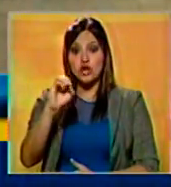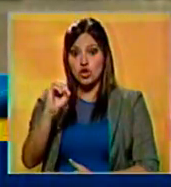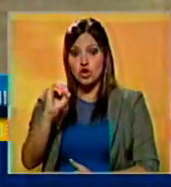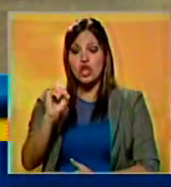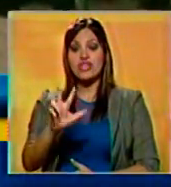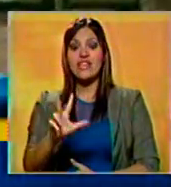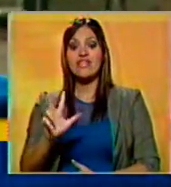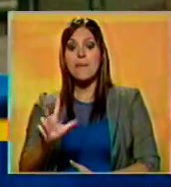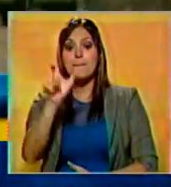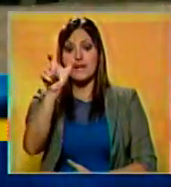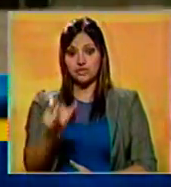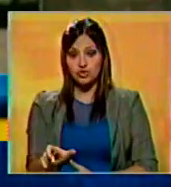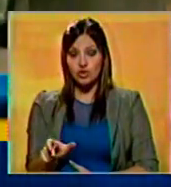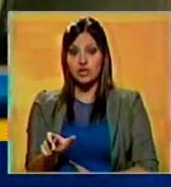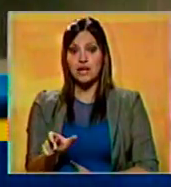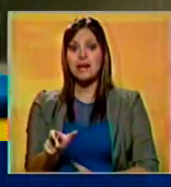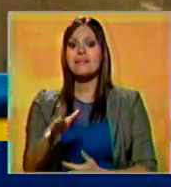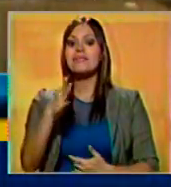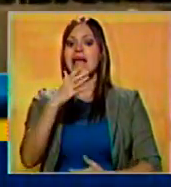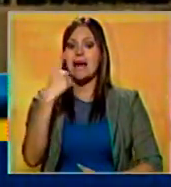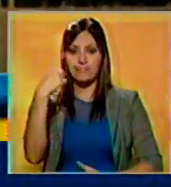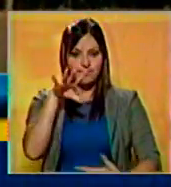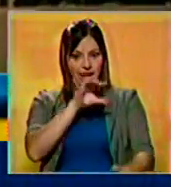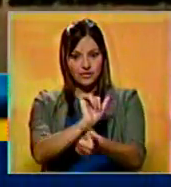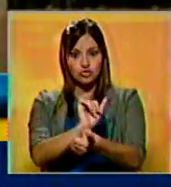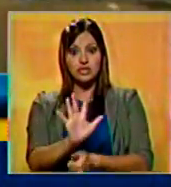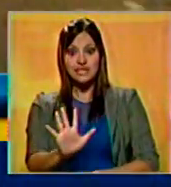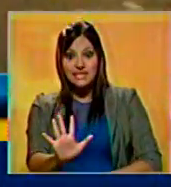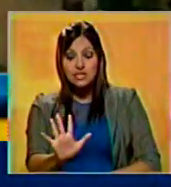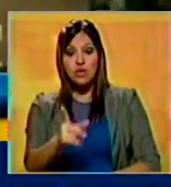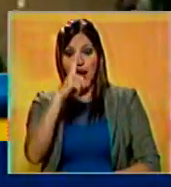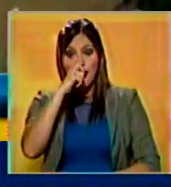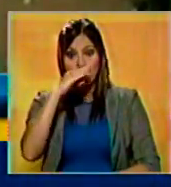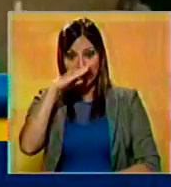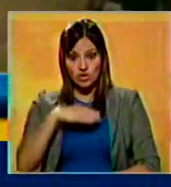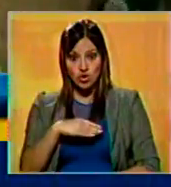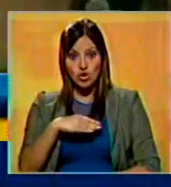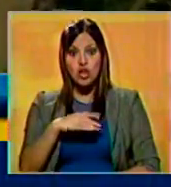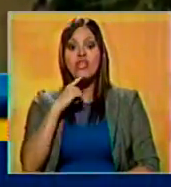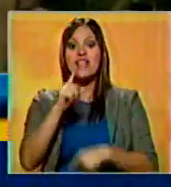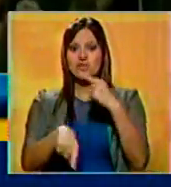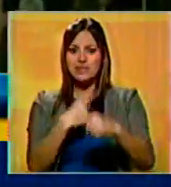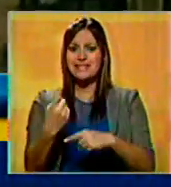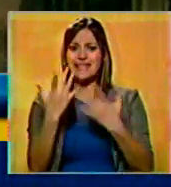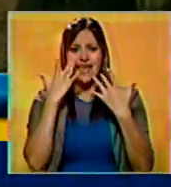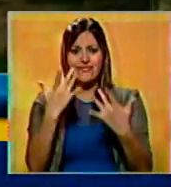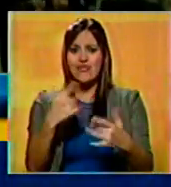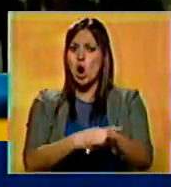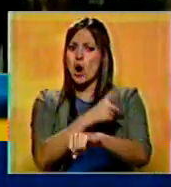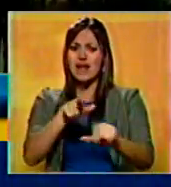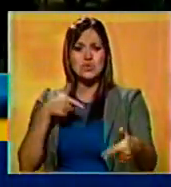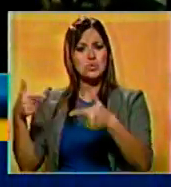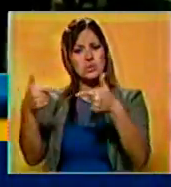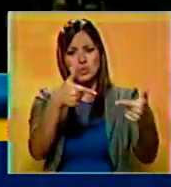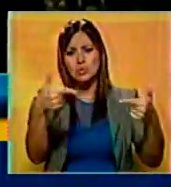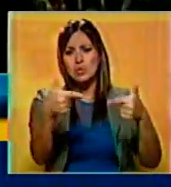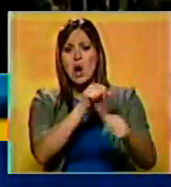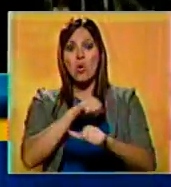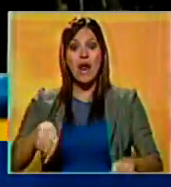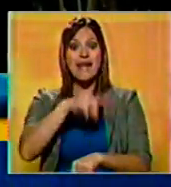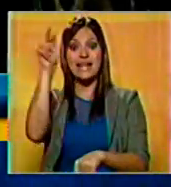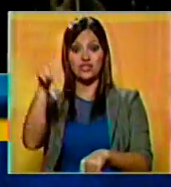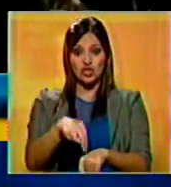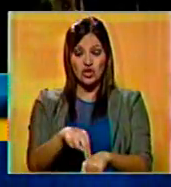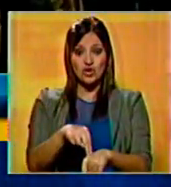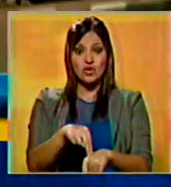menos 33 personas resultaron detenidas, 5 de ellas menores de edad, luego de generar varias horas de enfrentamientos con la Guardia